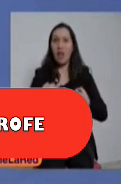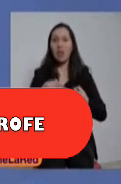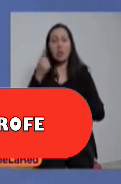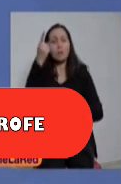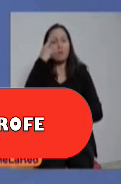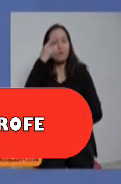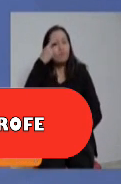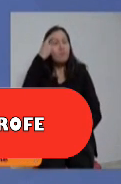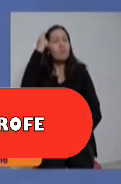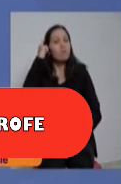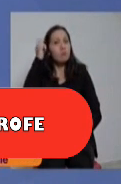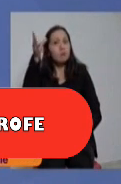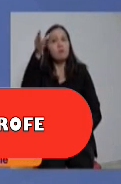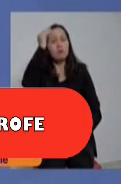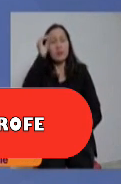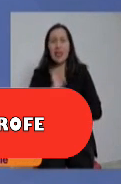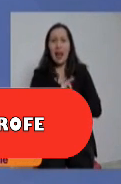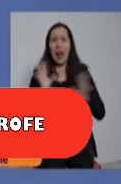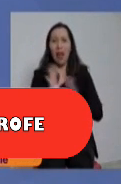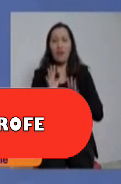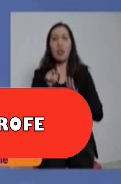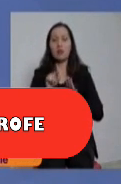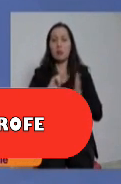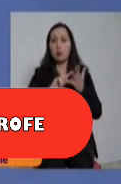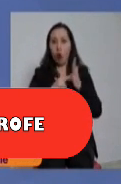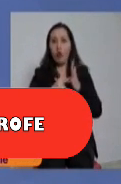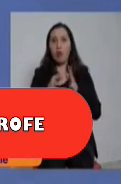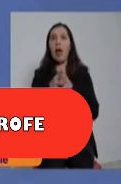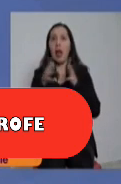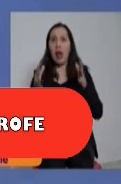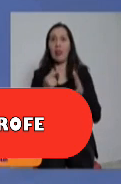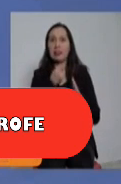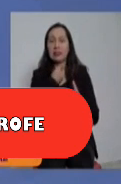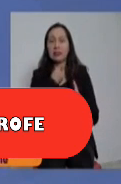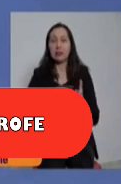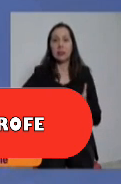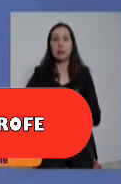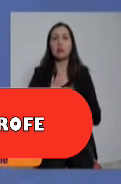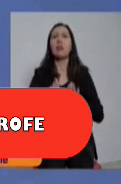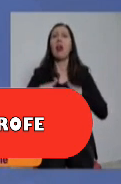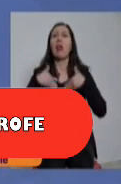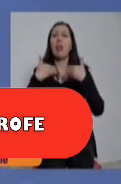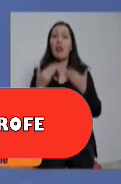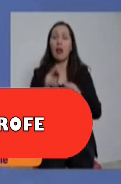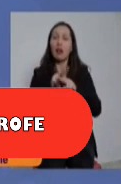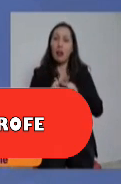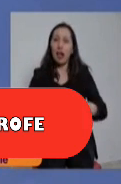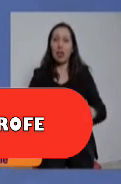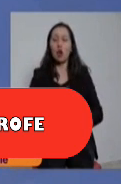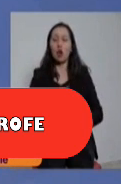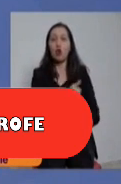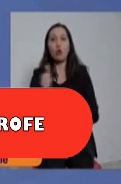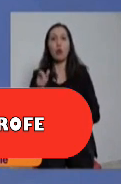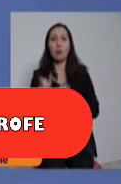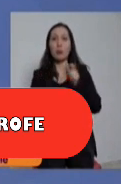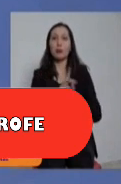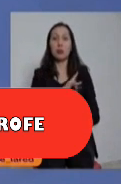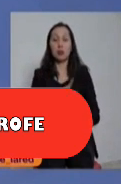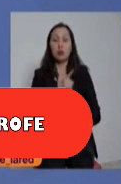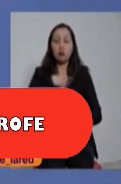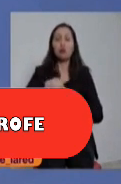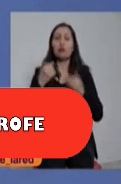perfectamente conscientes de la gravedad de la crisis que estamos enfrentando, quiero dar tranquilidad a todos los chilenos,